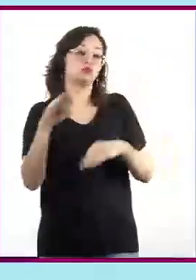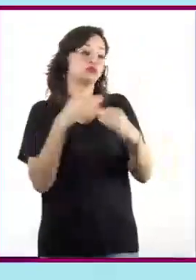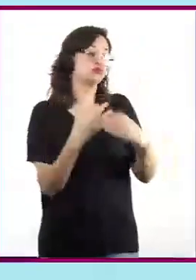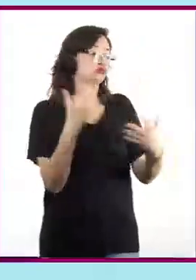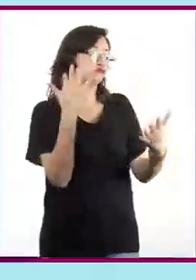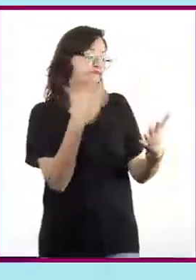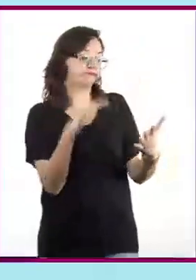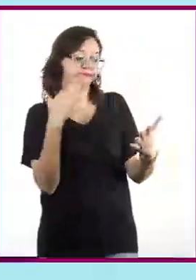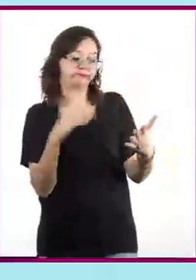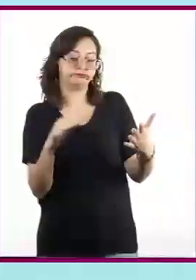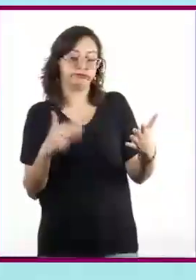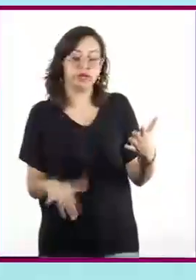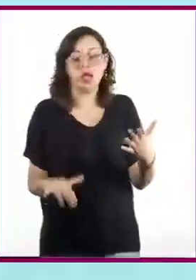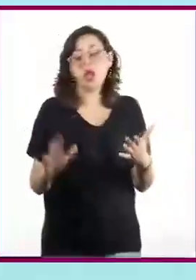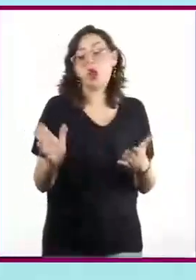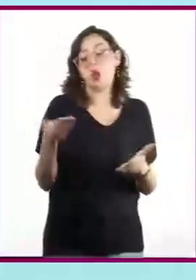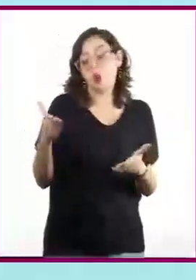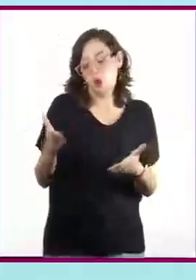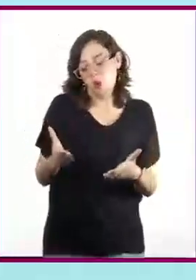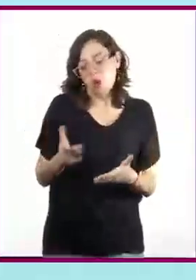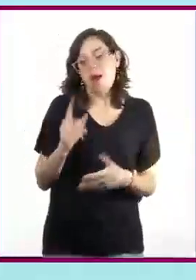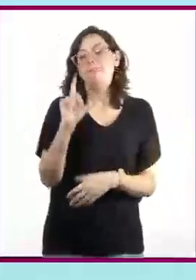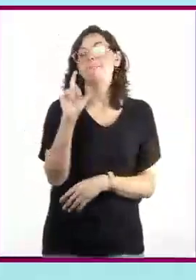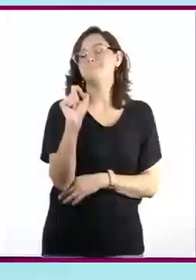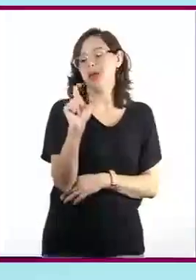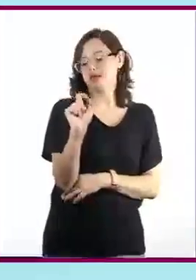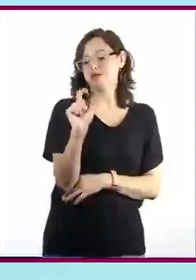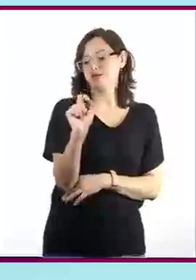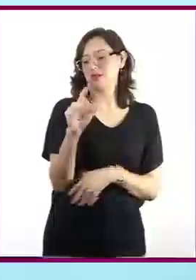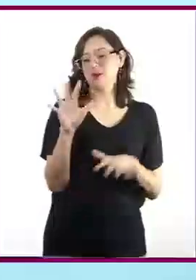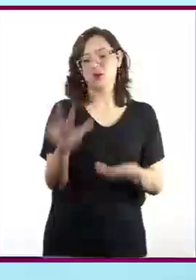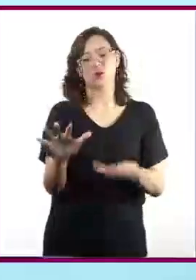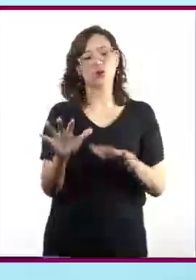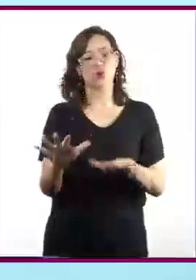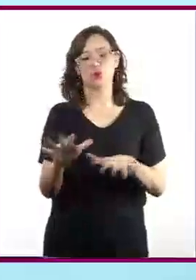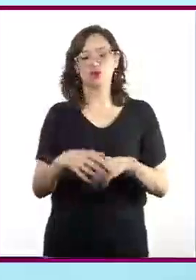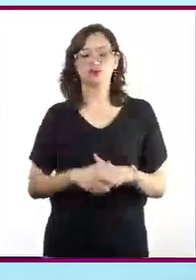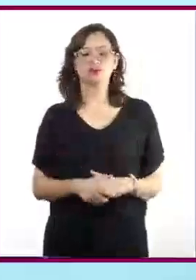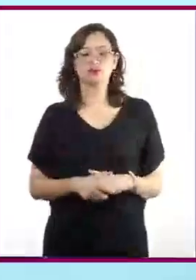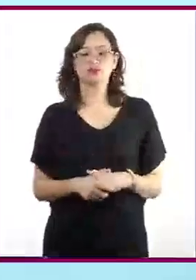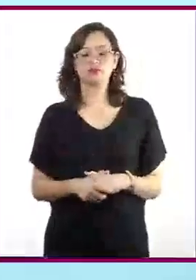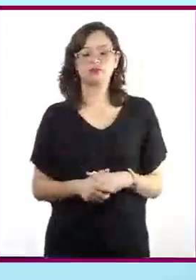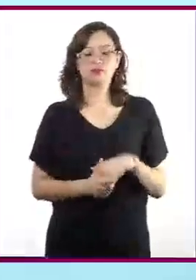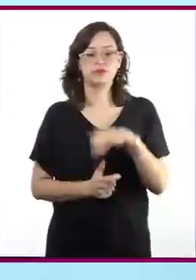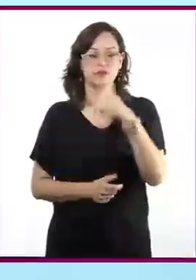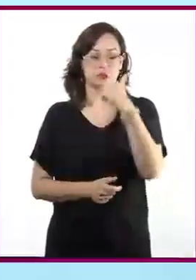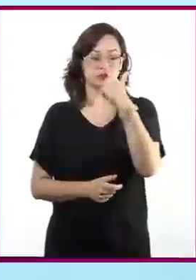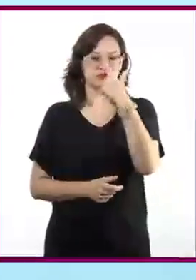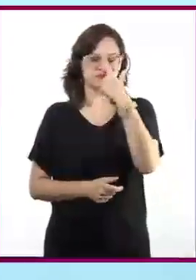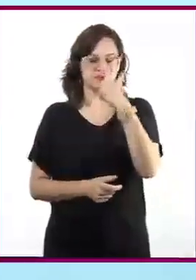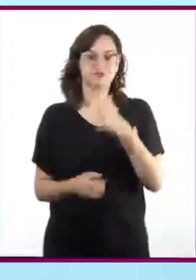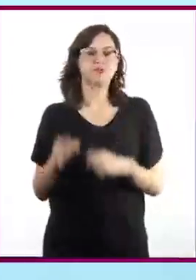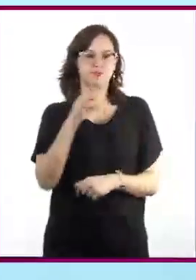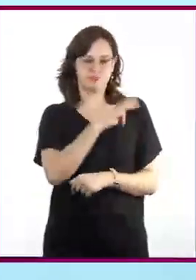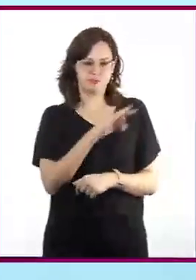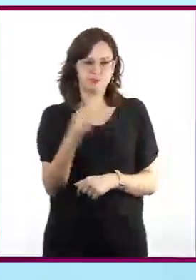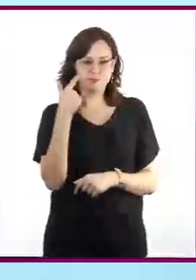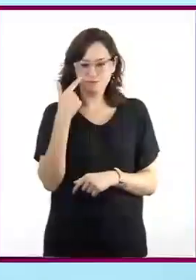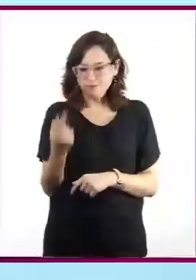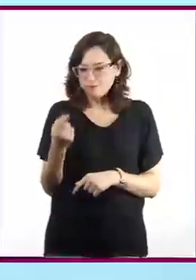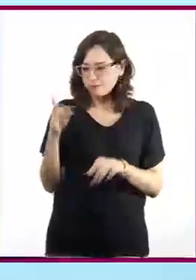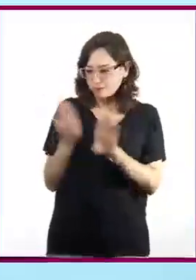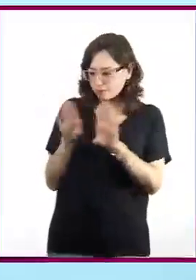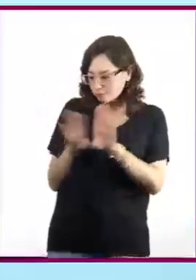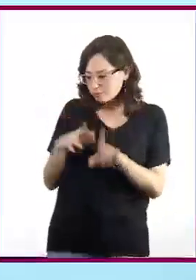sobresale el poema 20, del que se habló en el video. ¿Pudieron notar cómo se puede analizar el poema